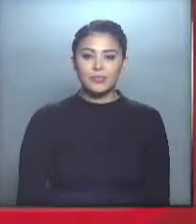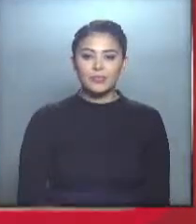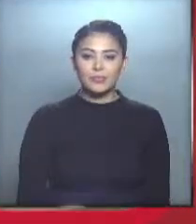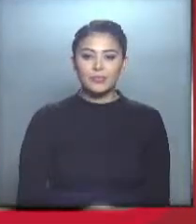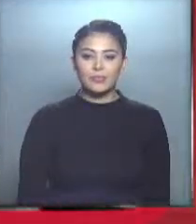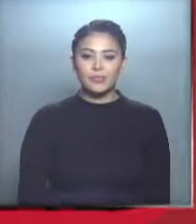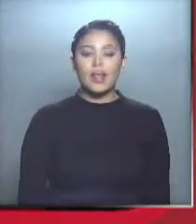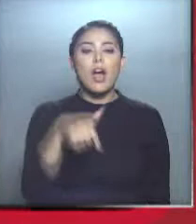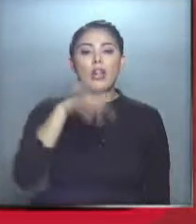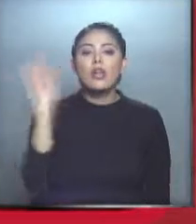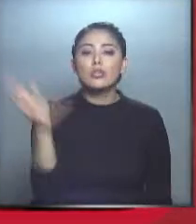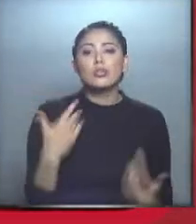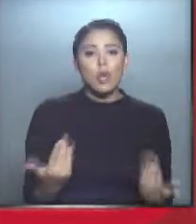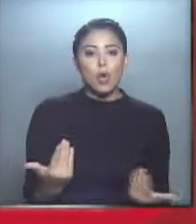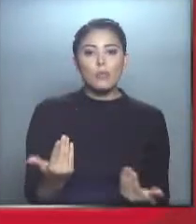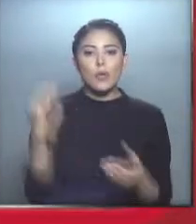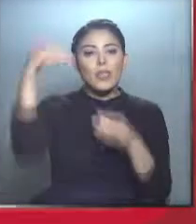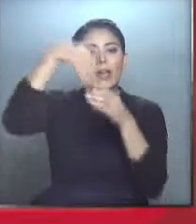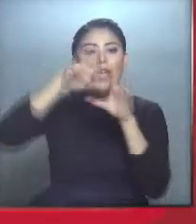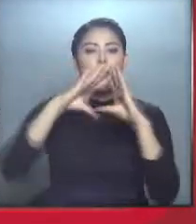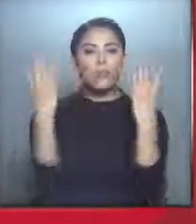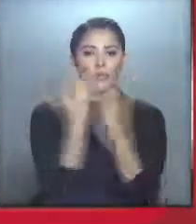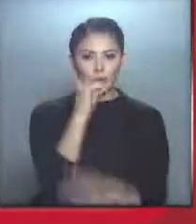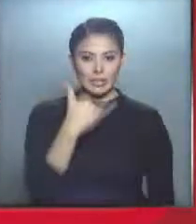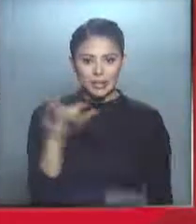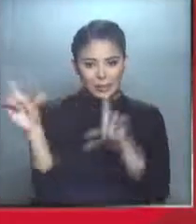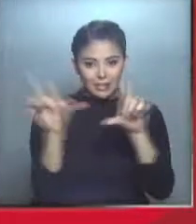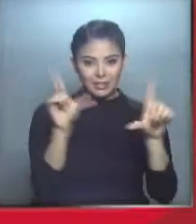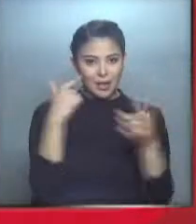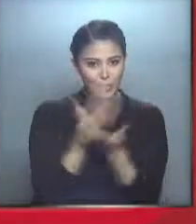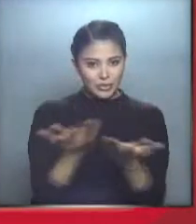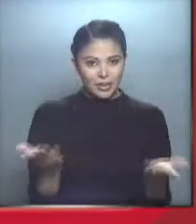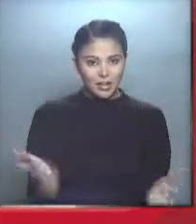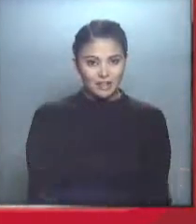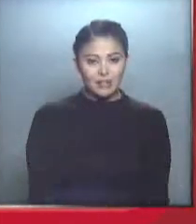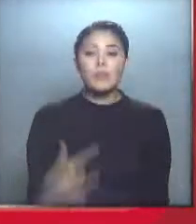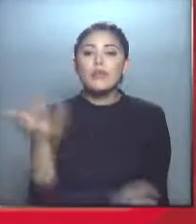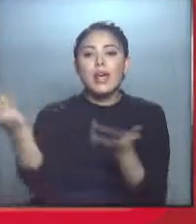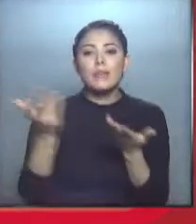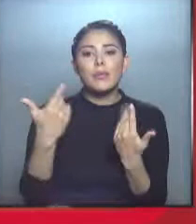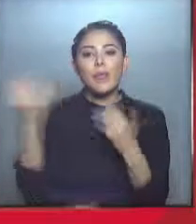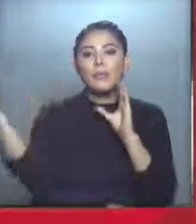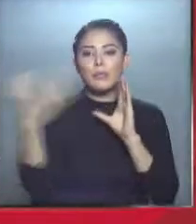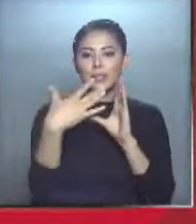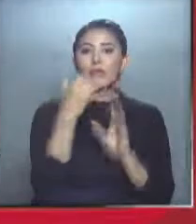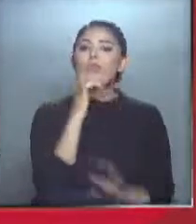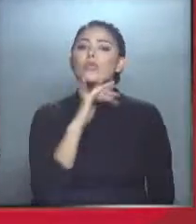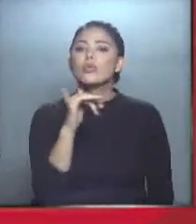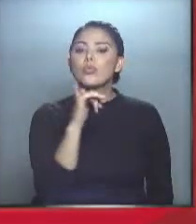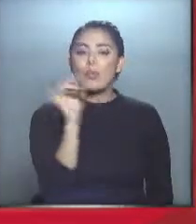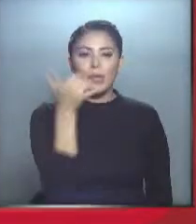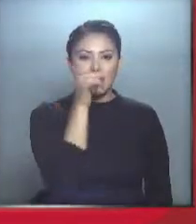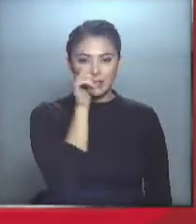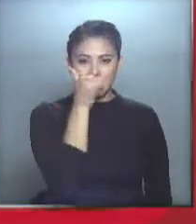¡Trompeta! Ahora todos podemos ser parte del mundo de samba. ¡No importa nada! Te invitamos a participar con tus videos. ¡Que